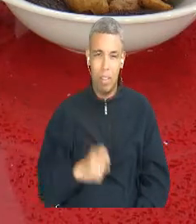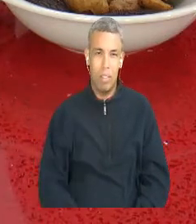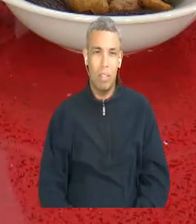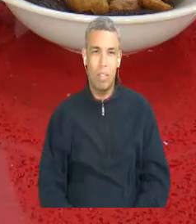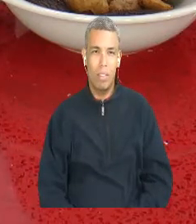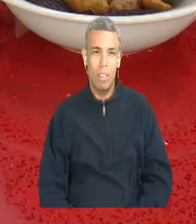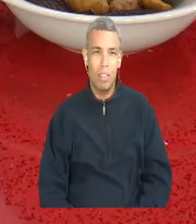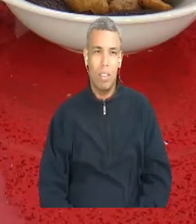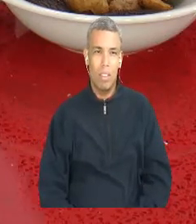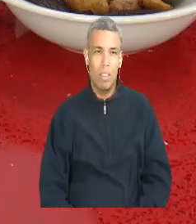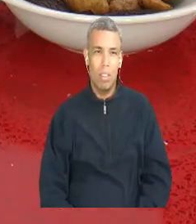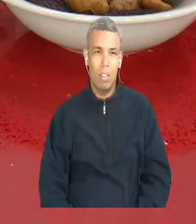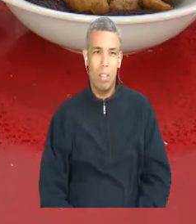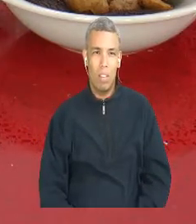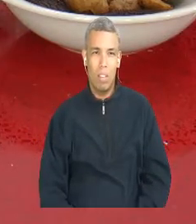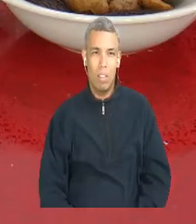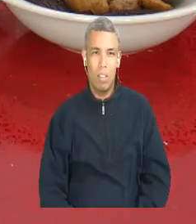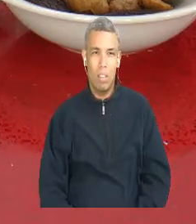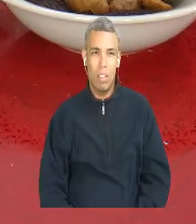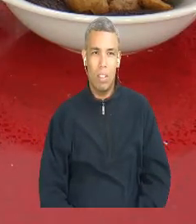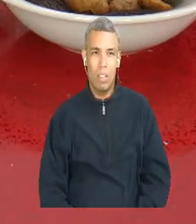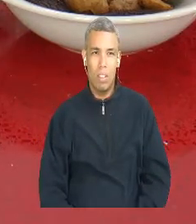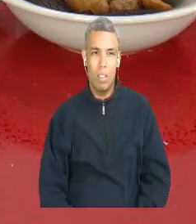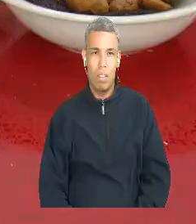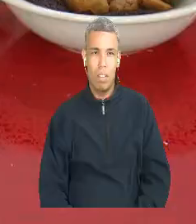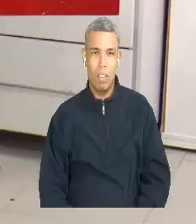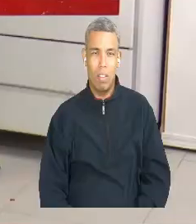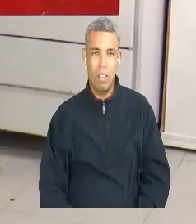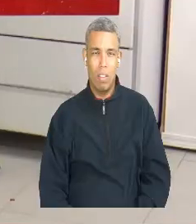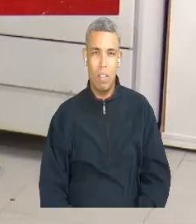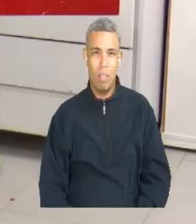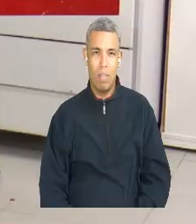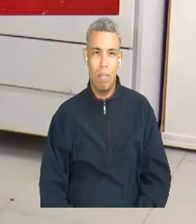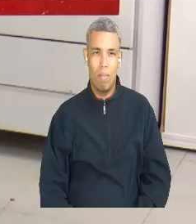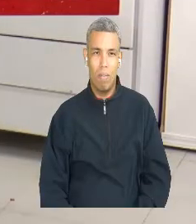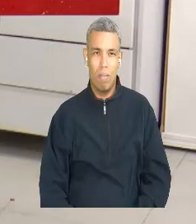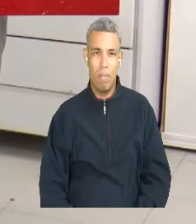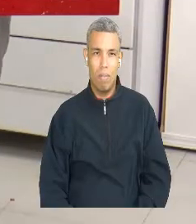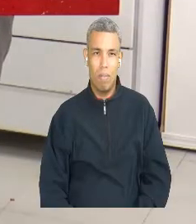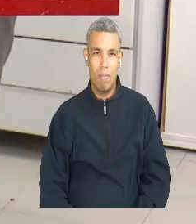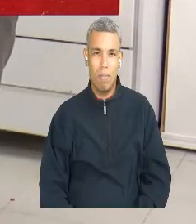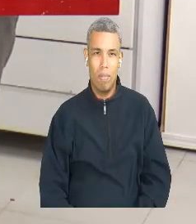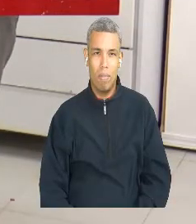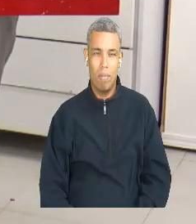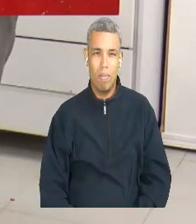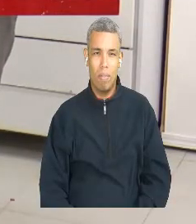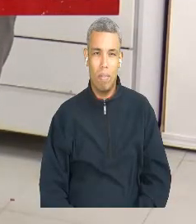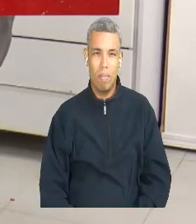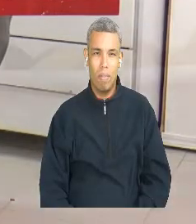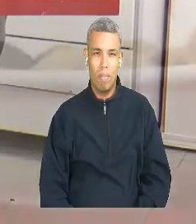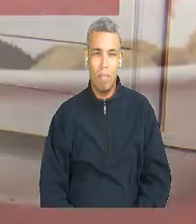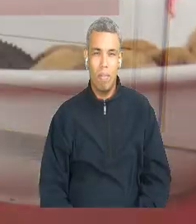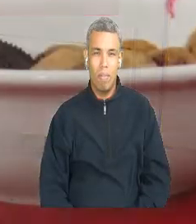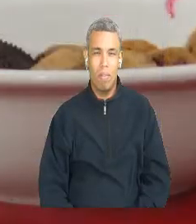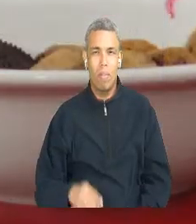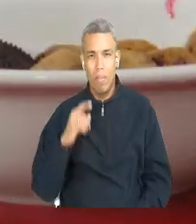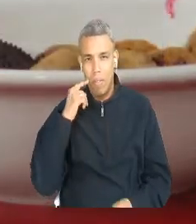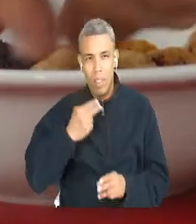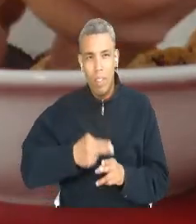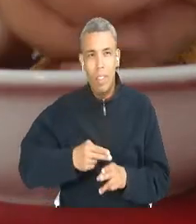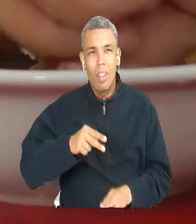Vamos a hacer el helado unos queneles. Unos queneles con la cuchara. Queneles. Sí, el de queneles se le llama la forma